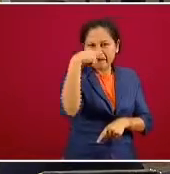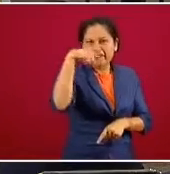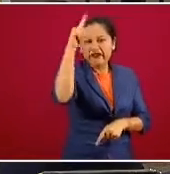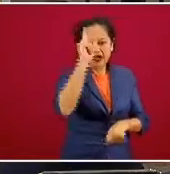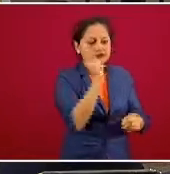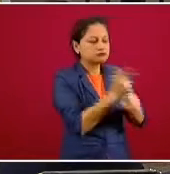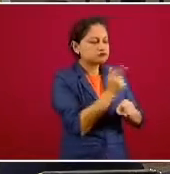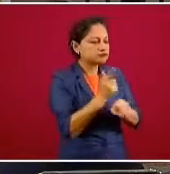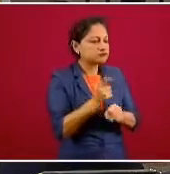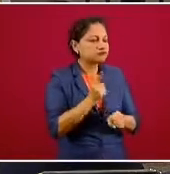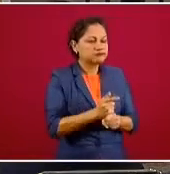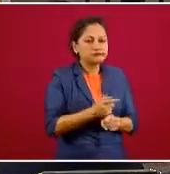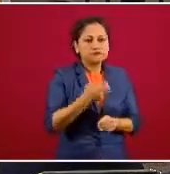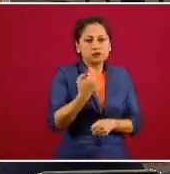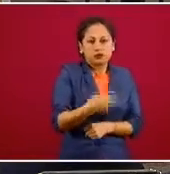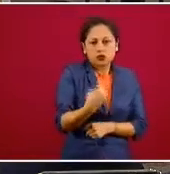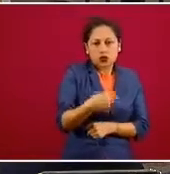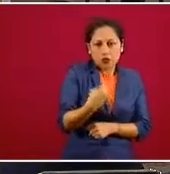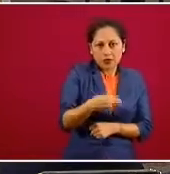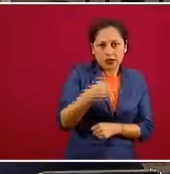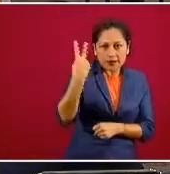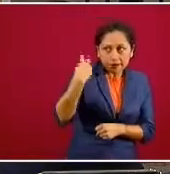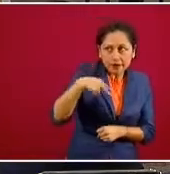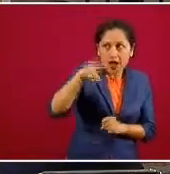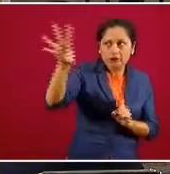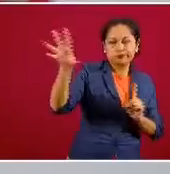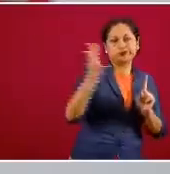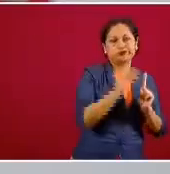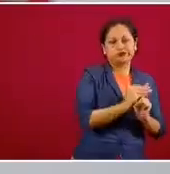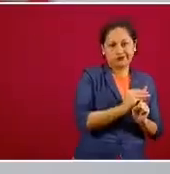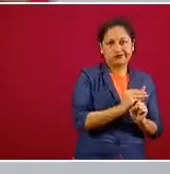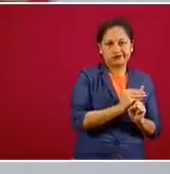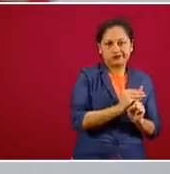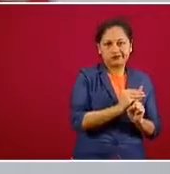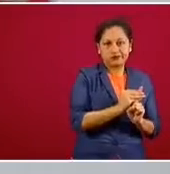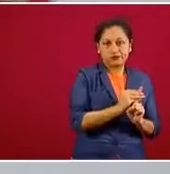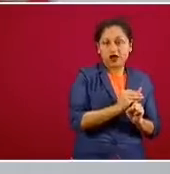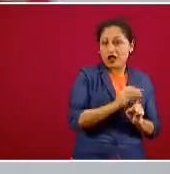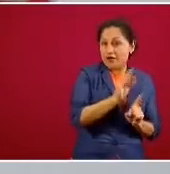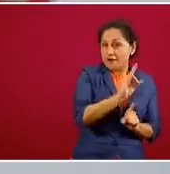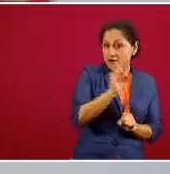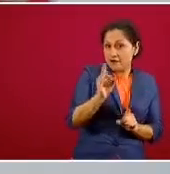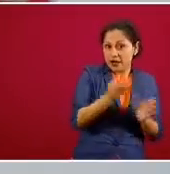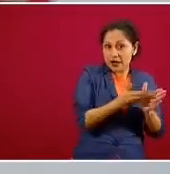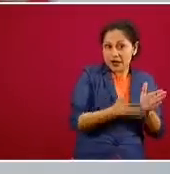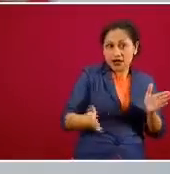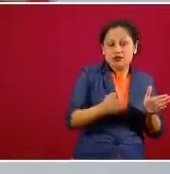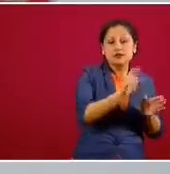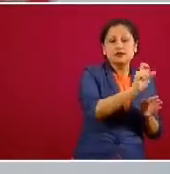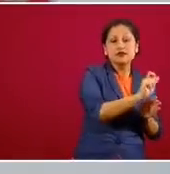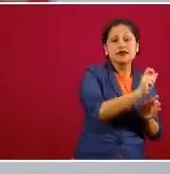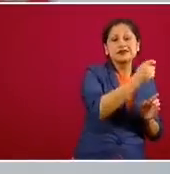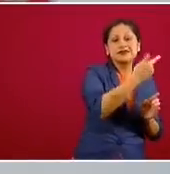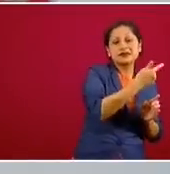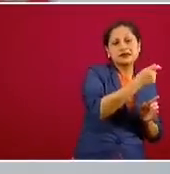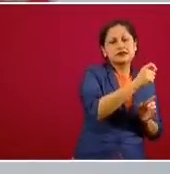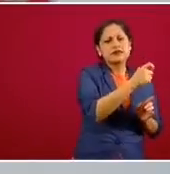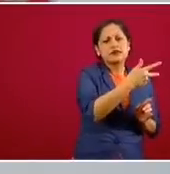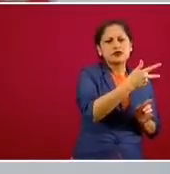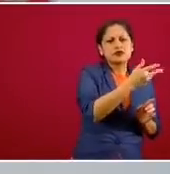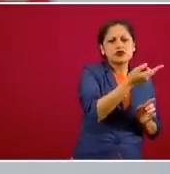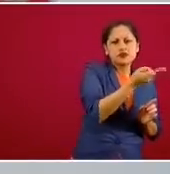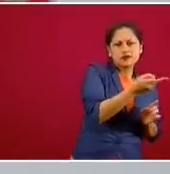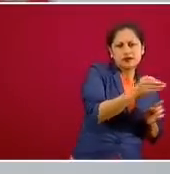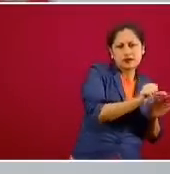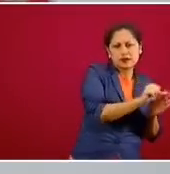llamamos importación viral y duró desde el 27 o 28 de febrero